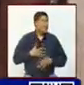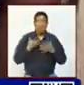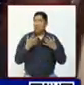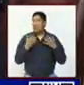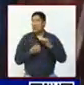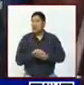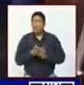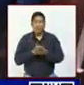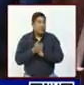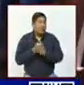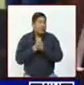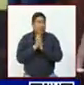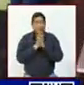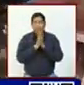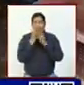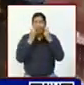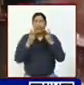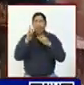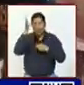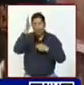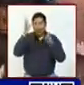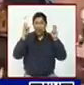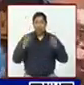ver a su papá.